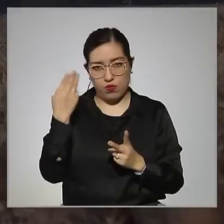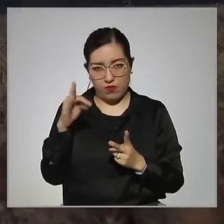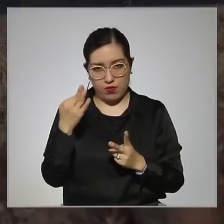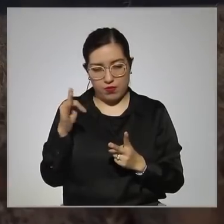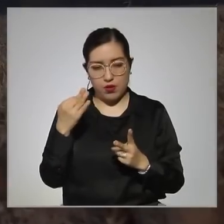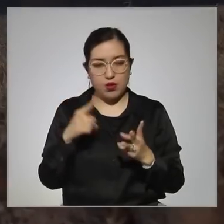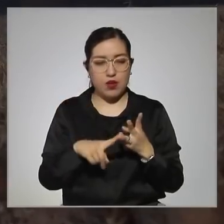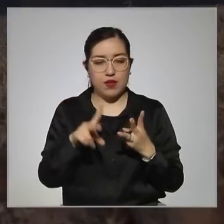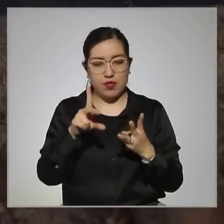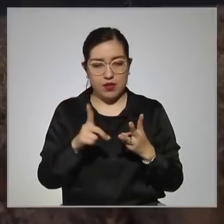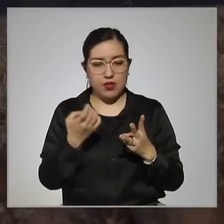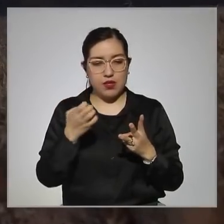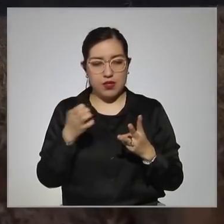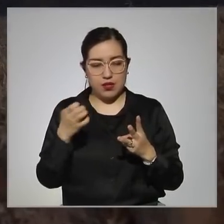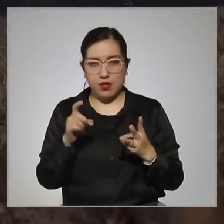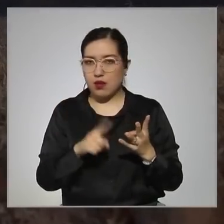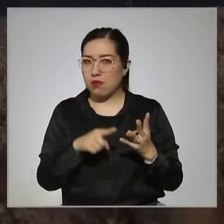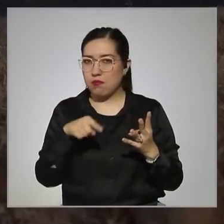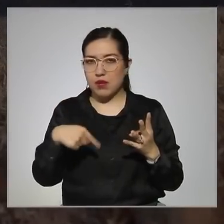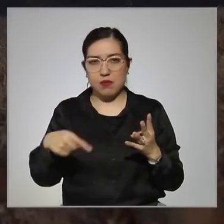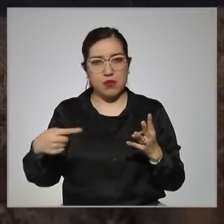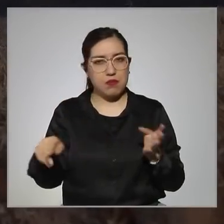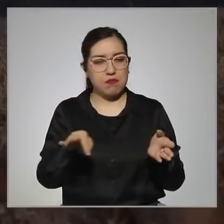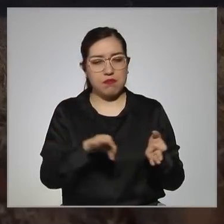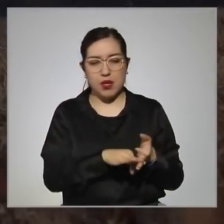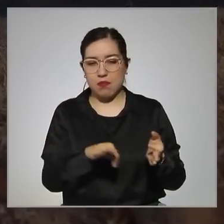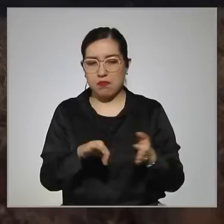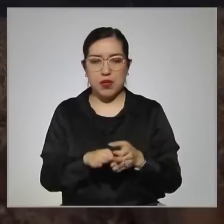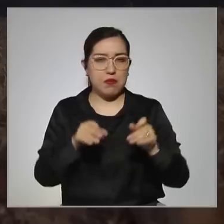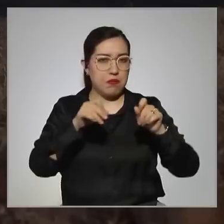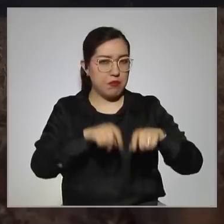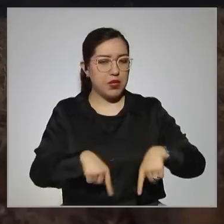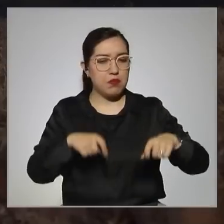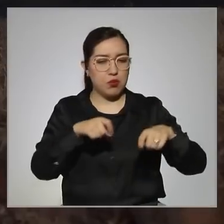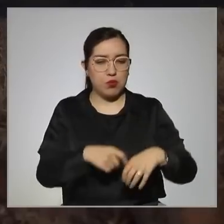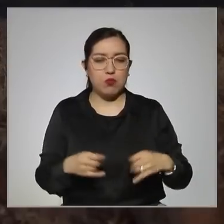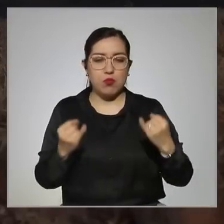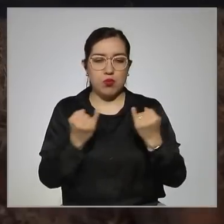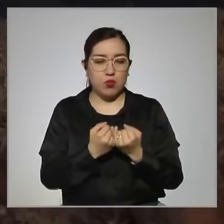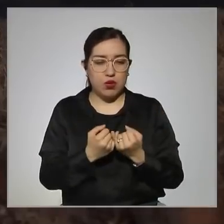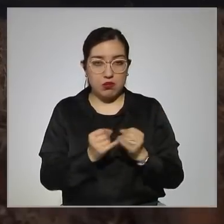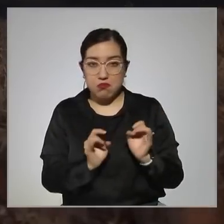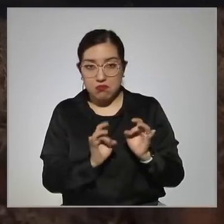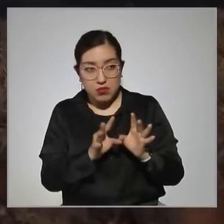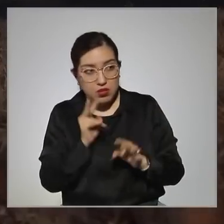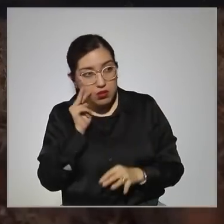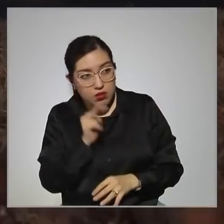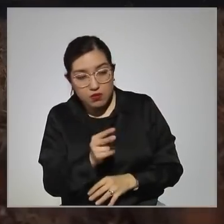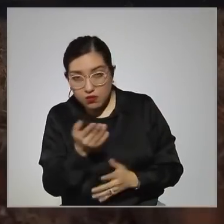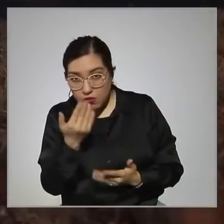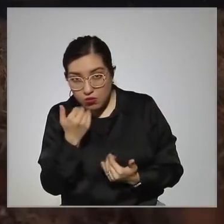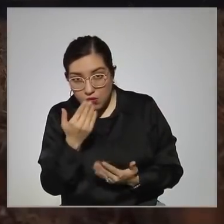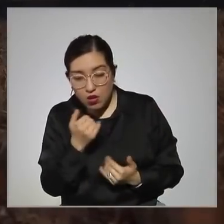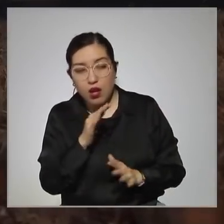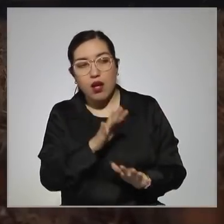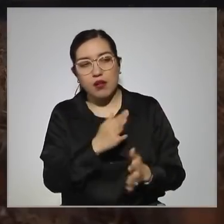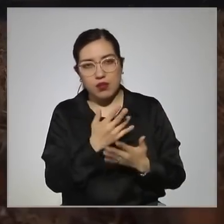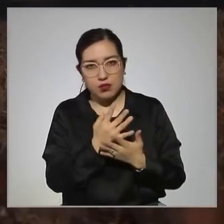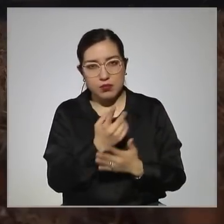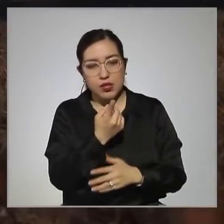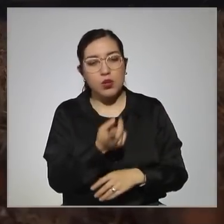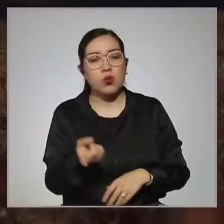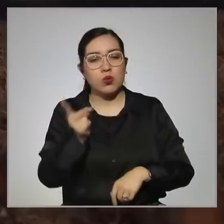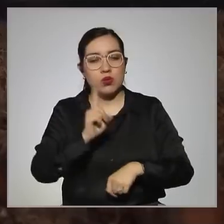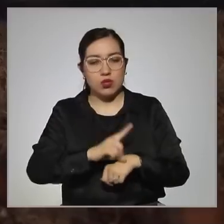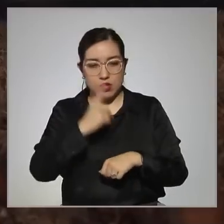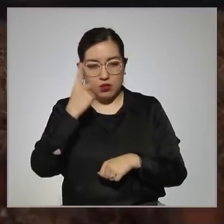enero, 31, así. Y siempre ocurría ahí. Cuando no ocurría, entonces esperaban un día para empezar